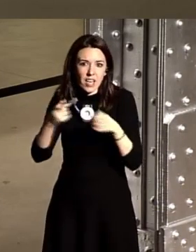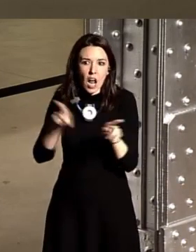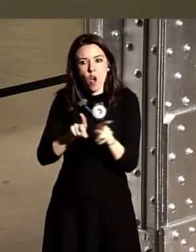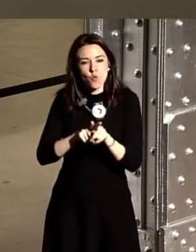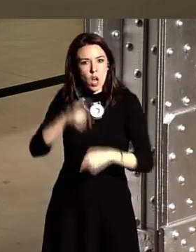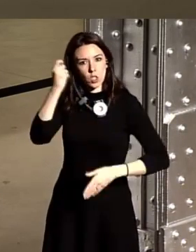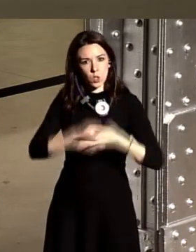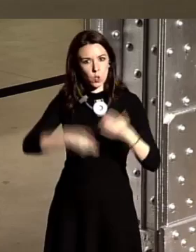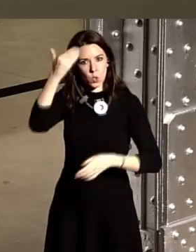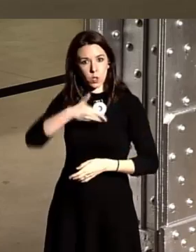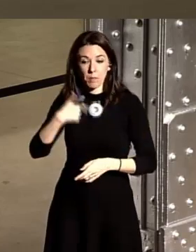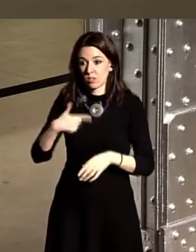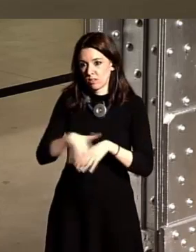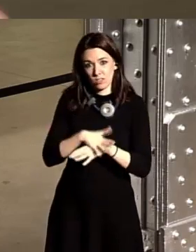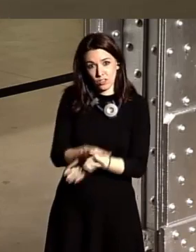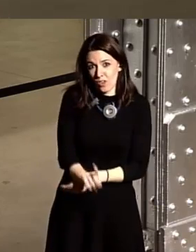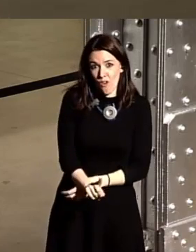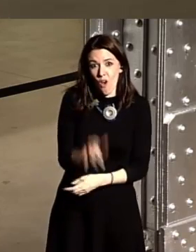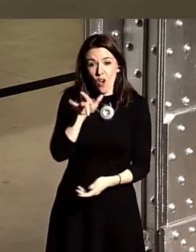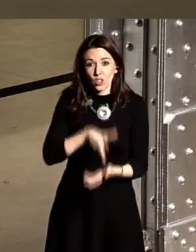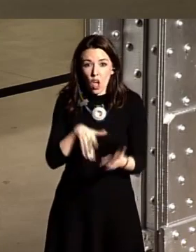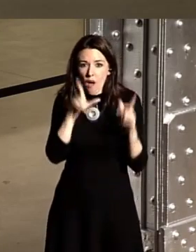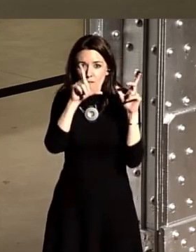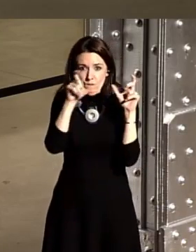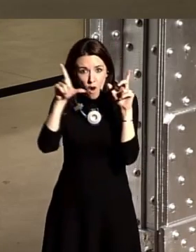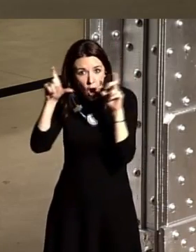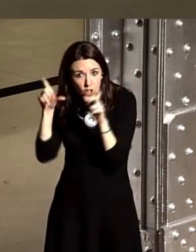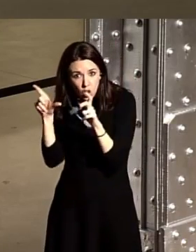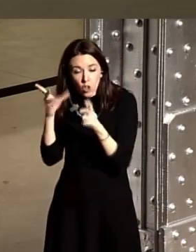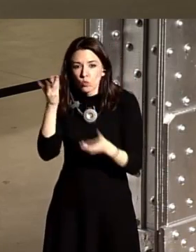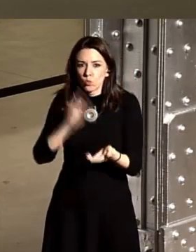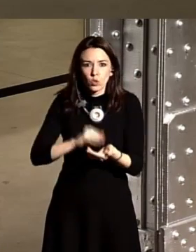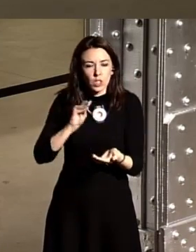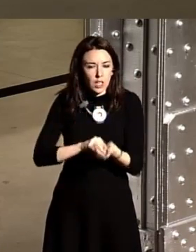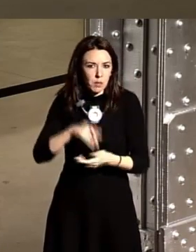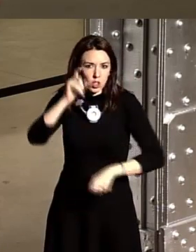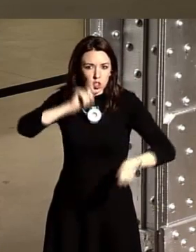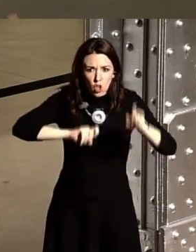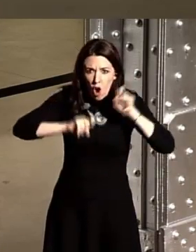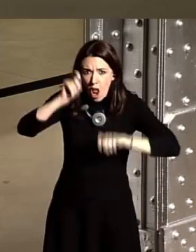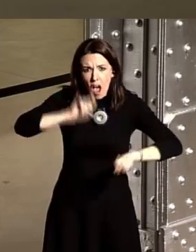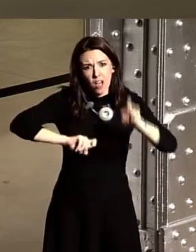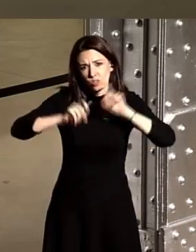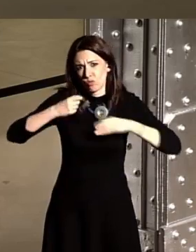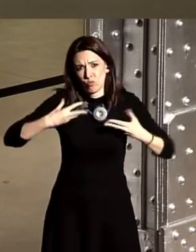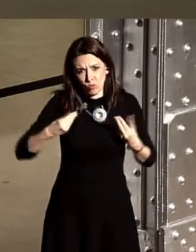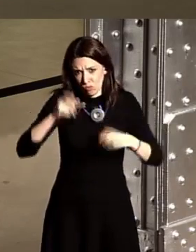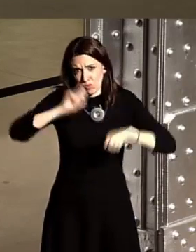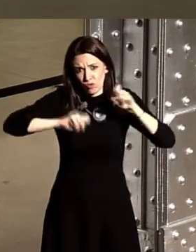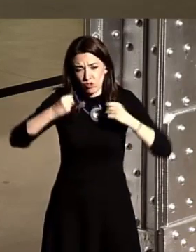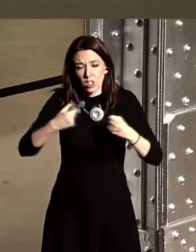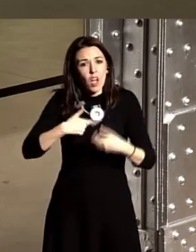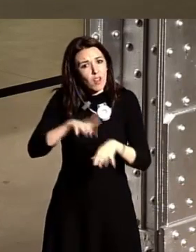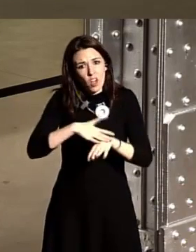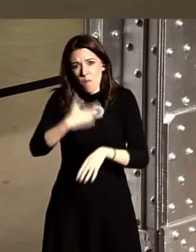pero yo no soy así, como cuando yo estoy sacando fotos muchas veces estoy llorando muchísimo y todo, yo soy una